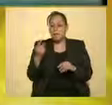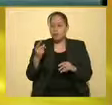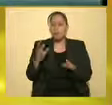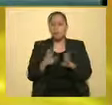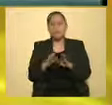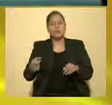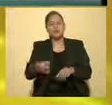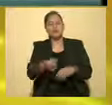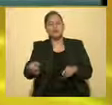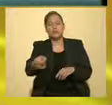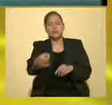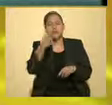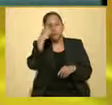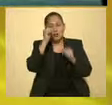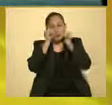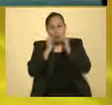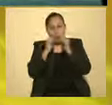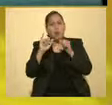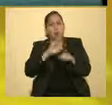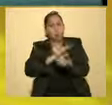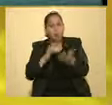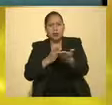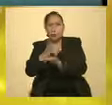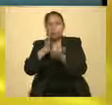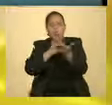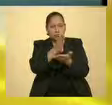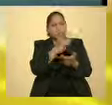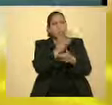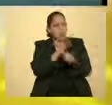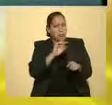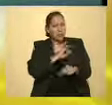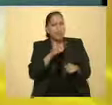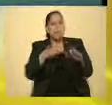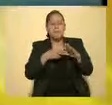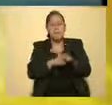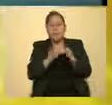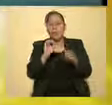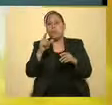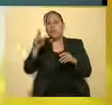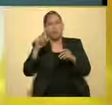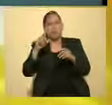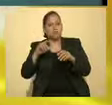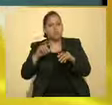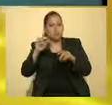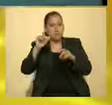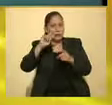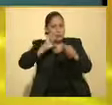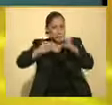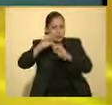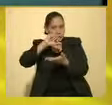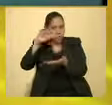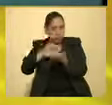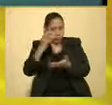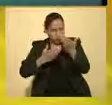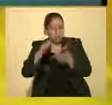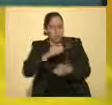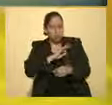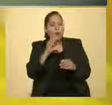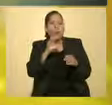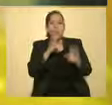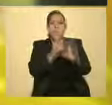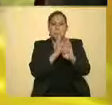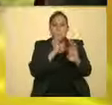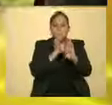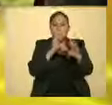perros lazarillos y demás, bueno, ellos sí pueden entrar a cualquier lugar, al no importa metro, que sea pet friendly, exactamente, al metro, al metrobús,